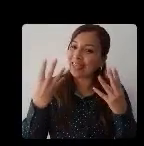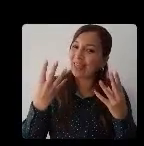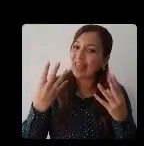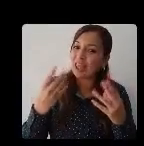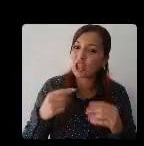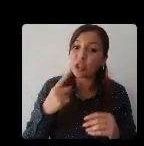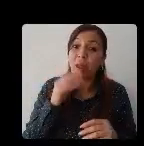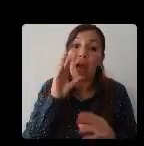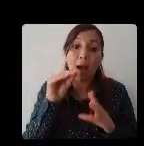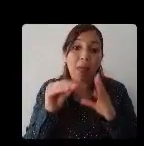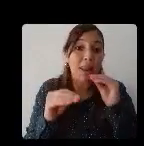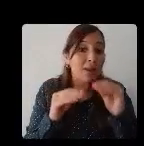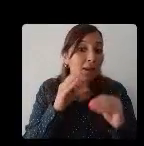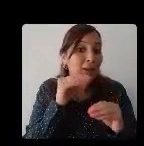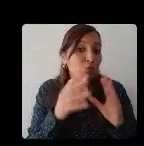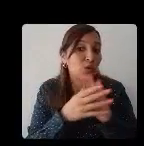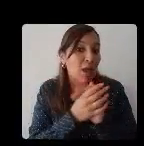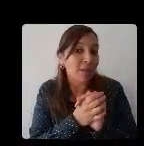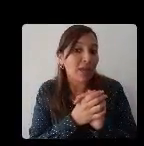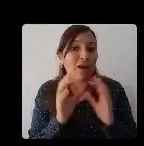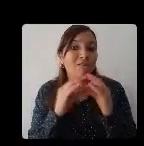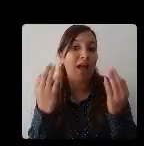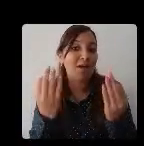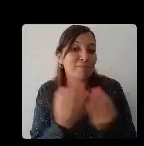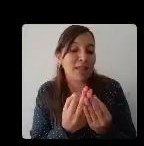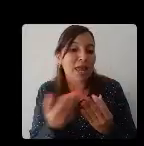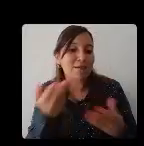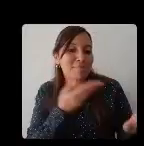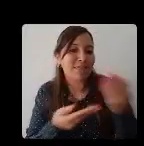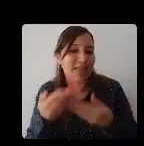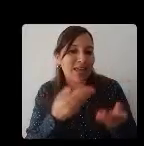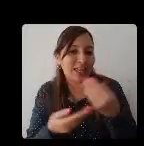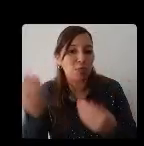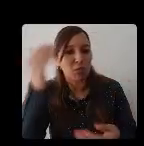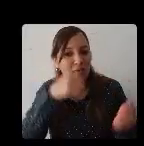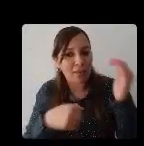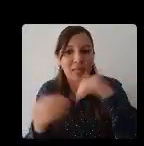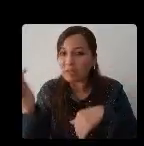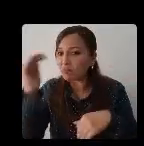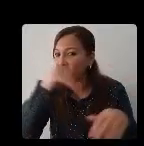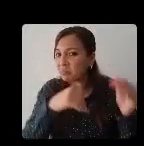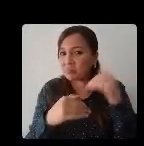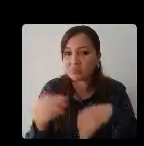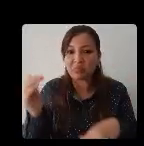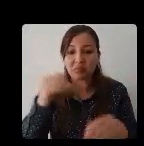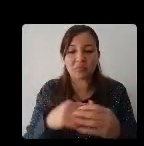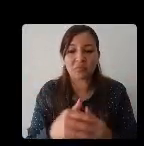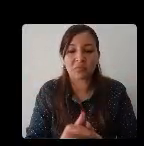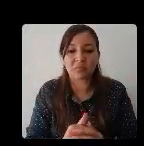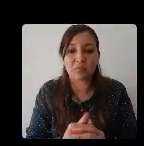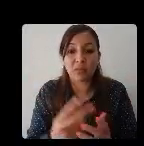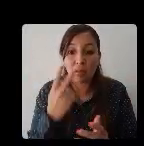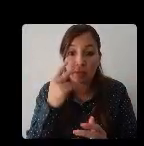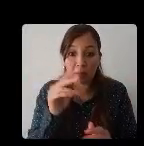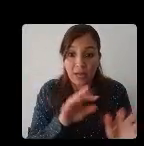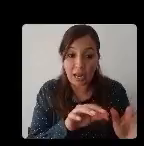puedan visitarlos. Y al estar también en medios digitales como la página web y el Instagram, que para quienes no me escucharon bien,